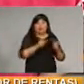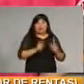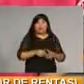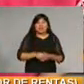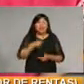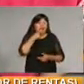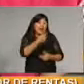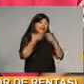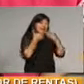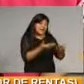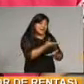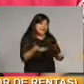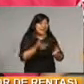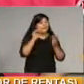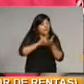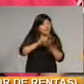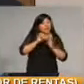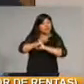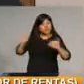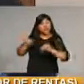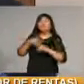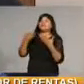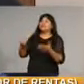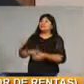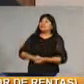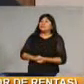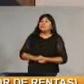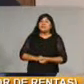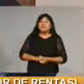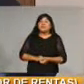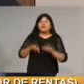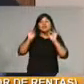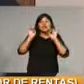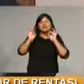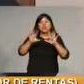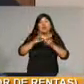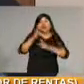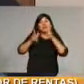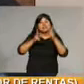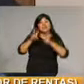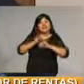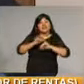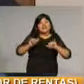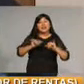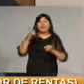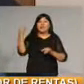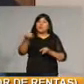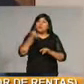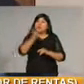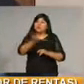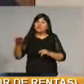algo más aprovechamos no precisamente que es recalcar esto de la moratoria que es muy importante es muy